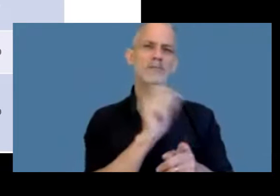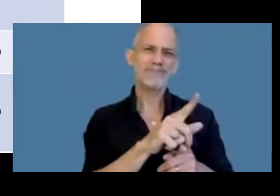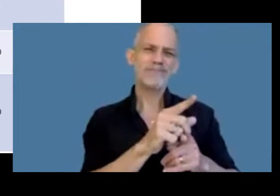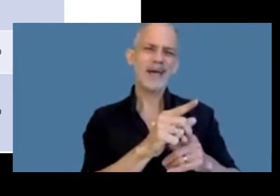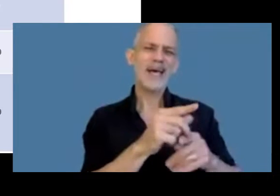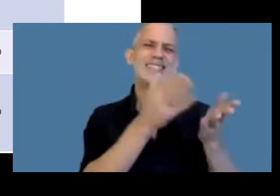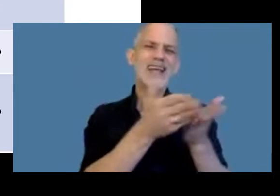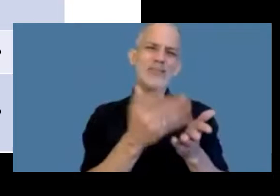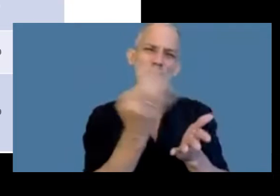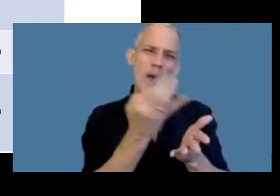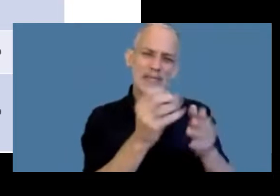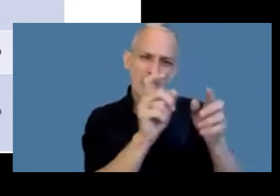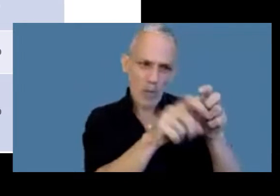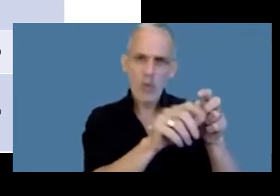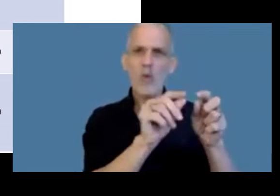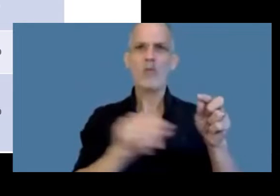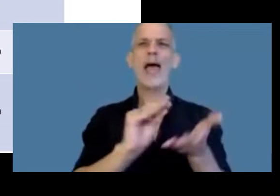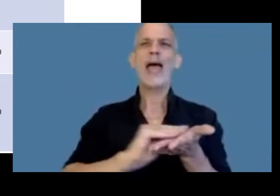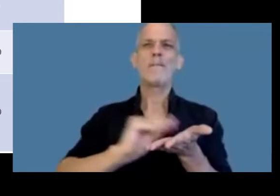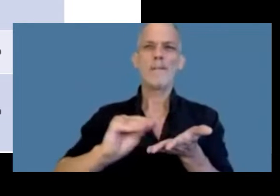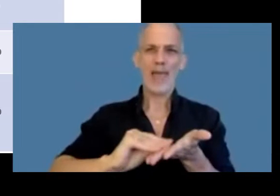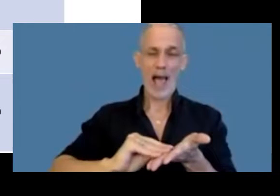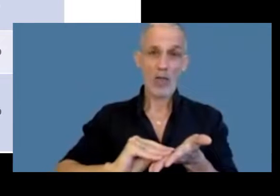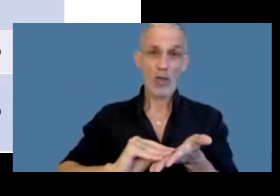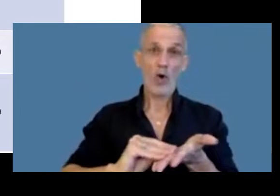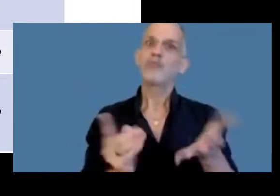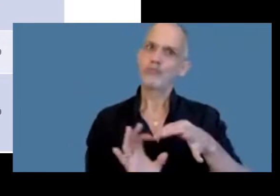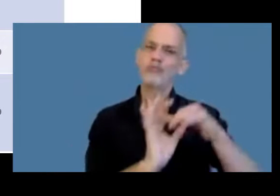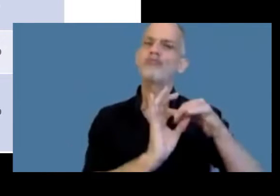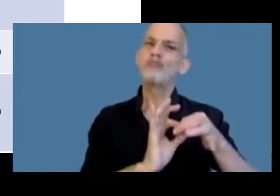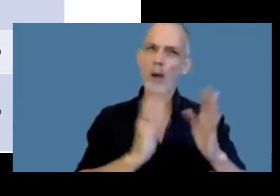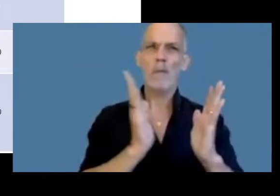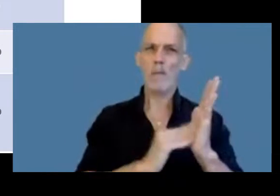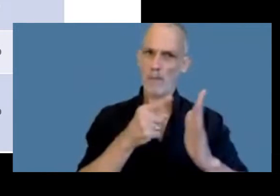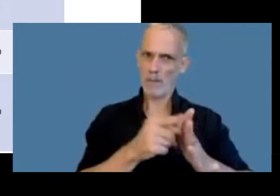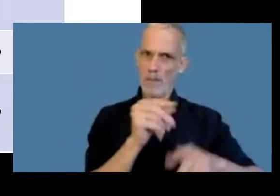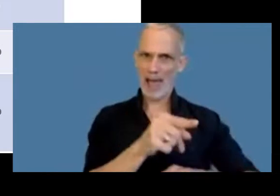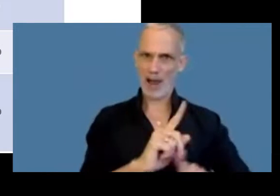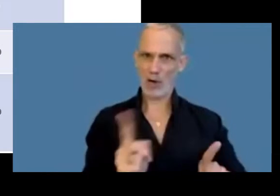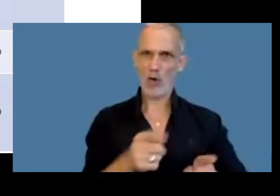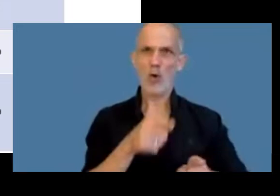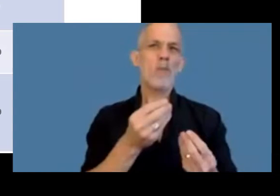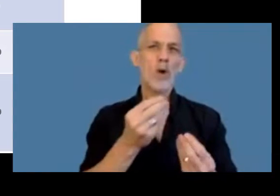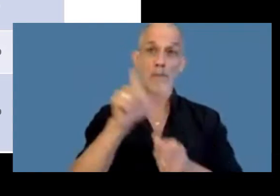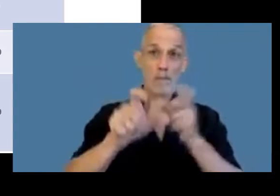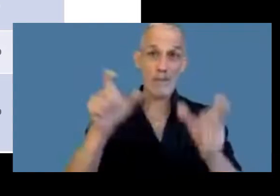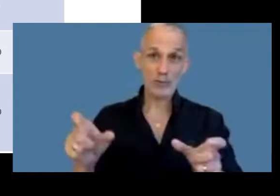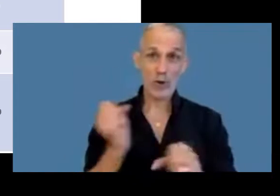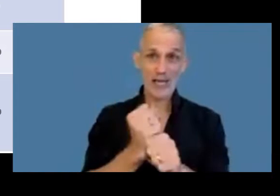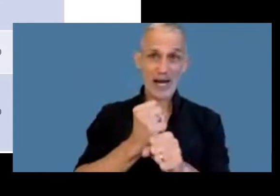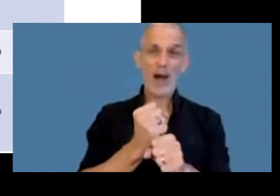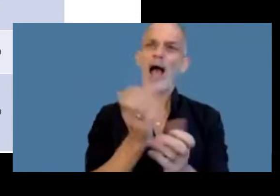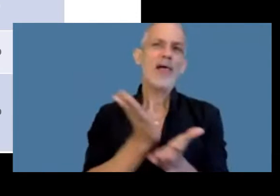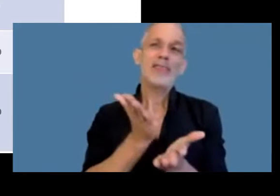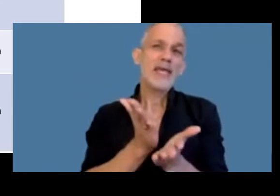Especiales como empleado en relación de dependencia, porque estas personas tienen los mismos